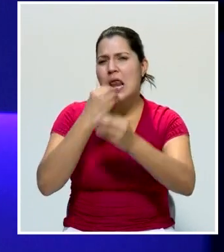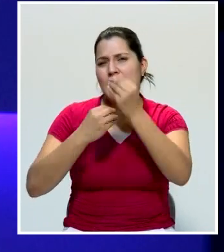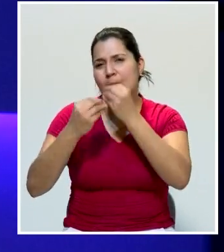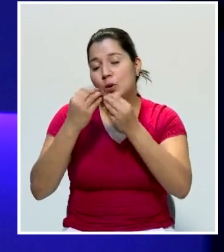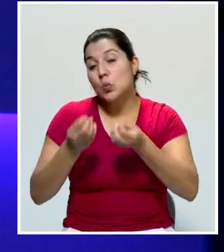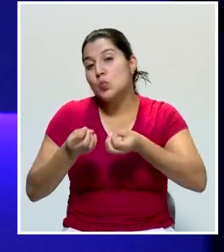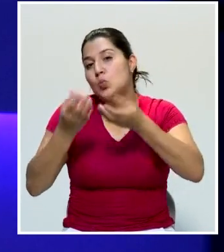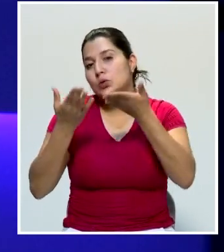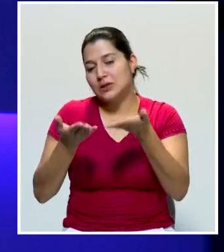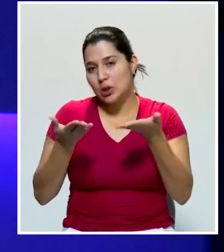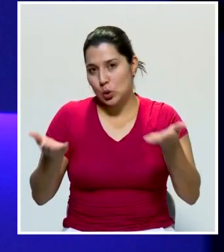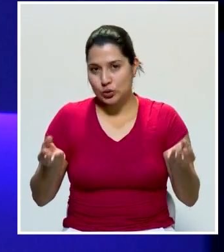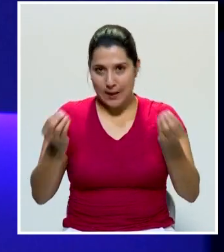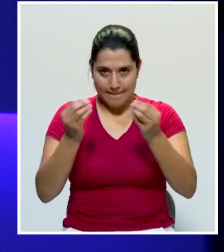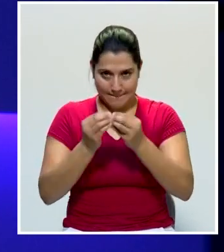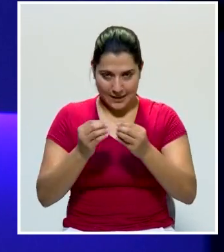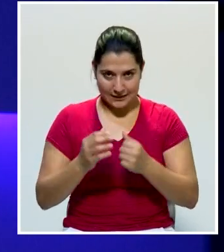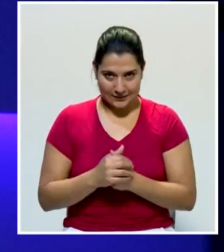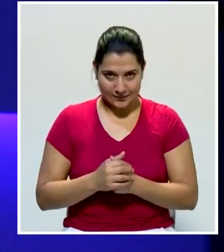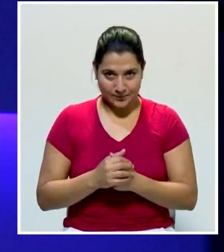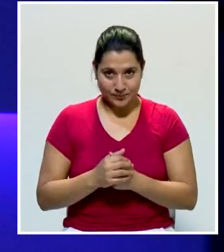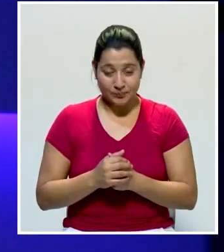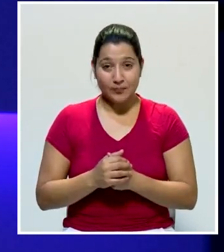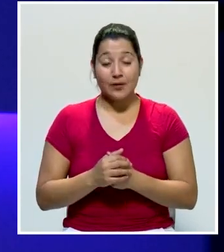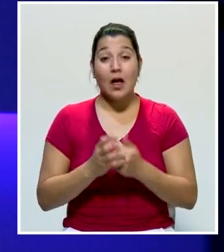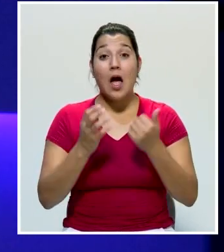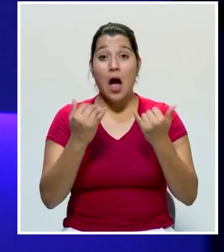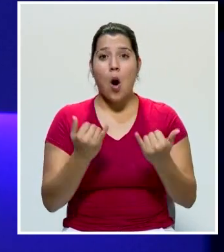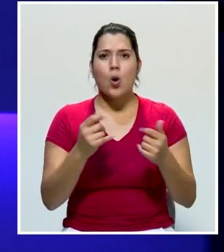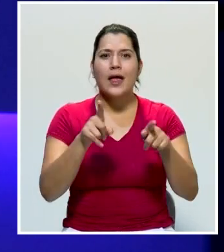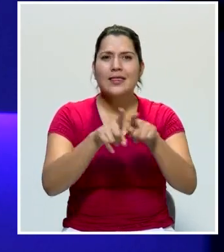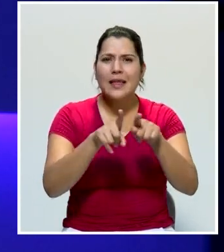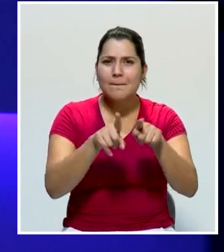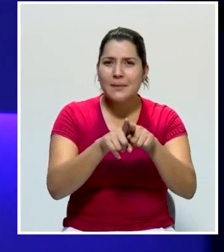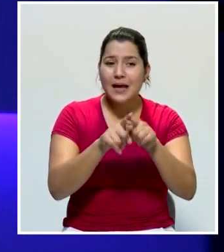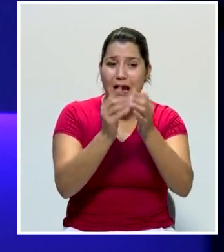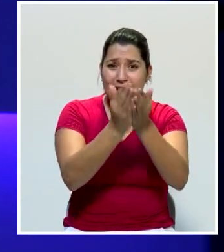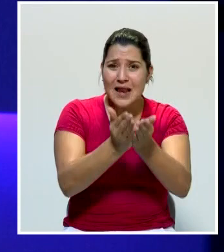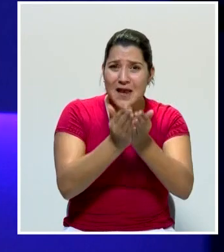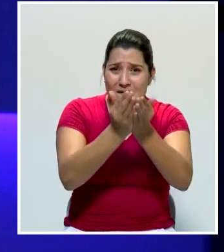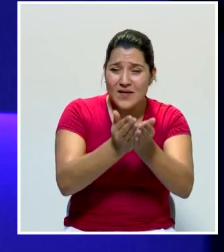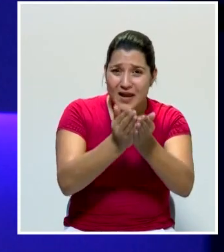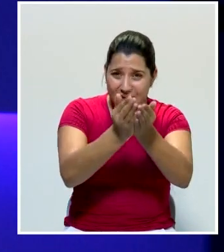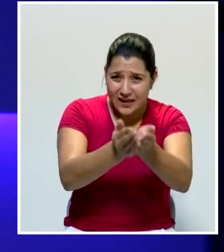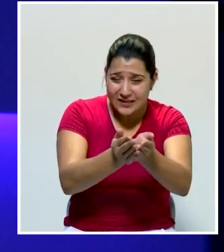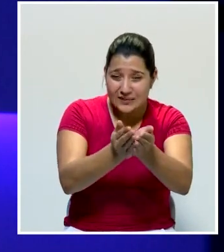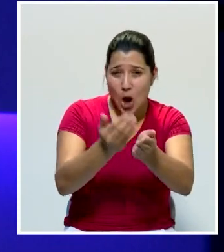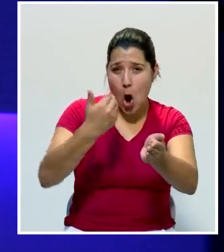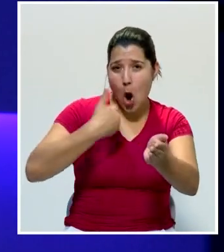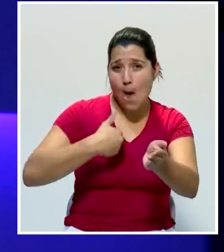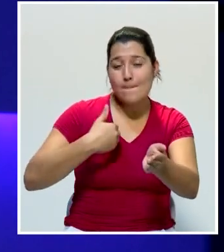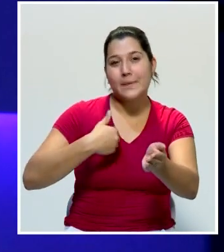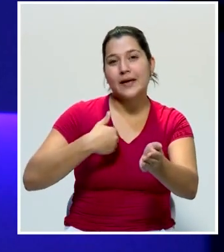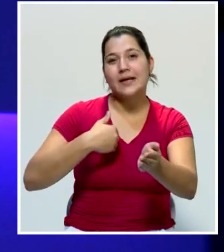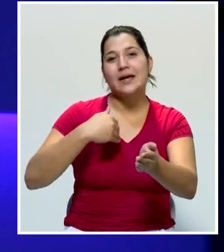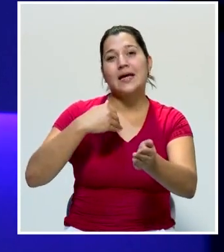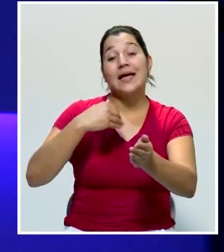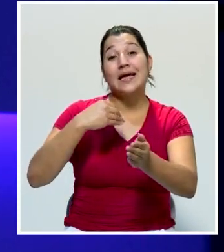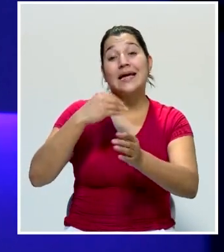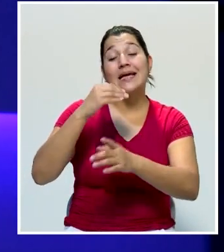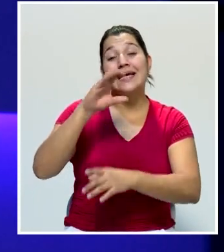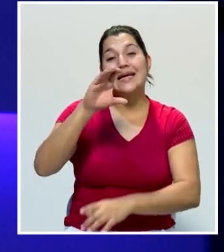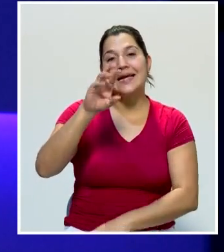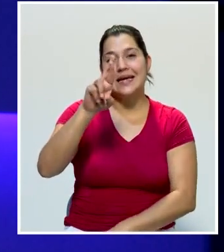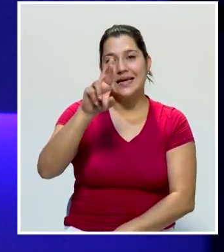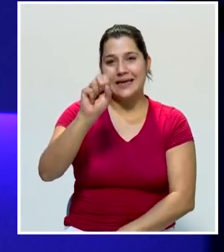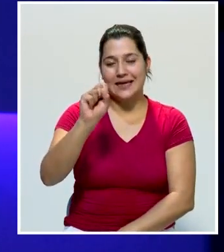más. Las velas que impulsaron las carabelas de Cristóbal Colón eran hechas de cáñamo. El cáñamo indio, como